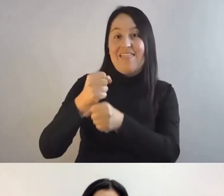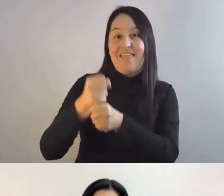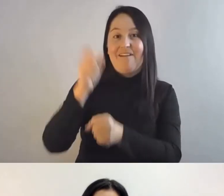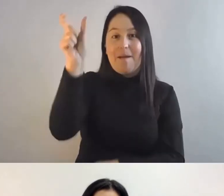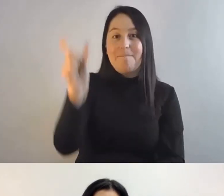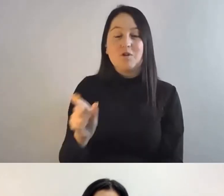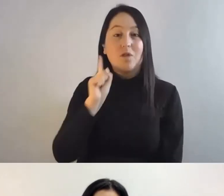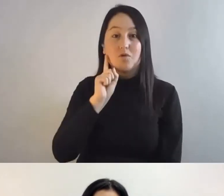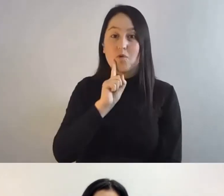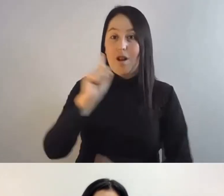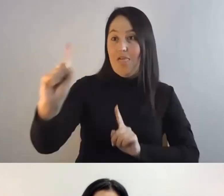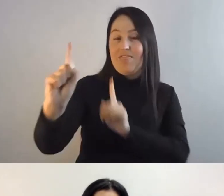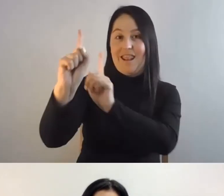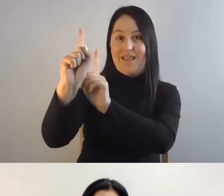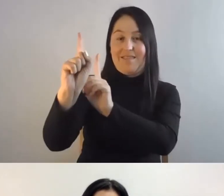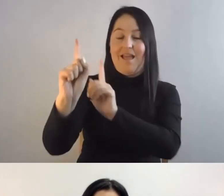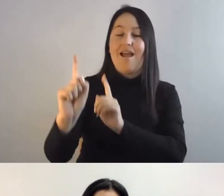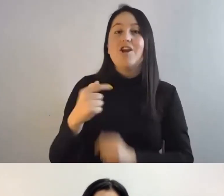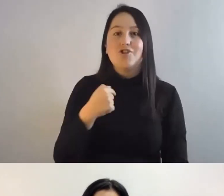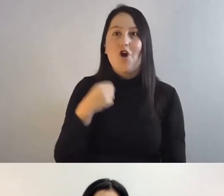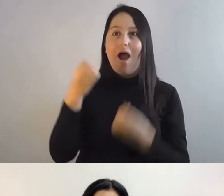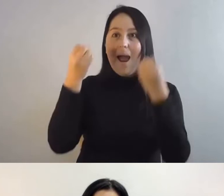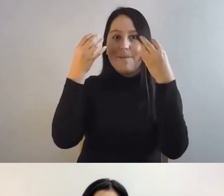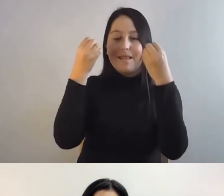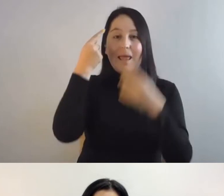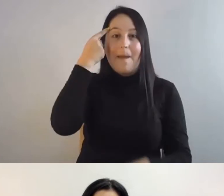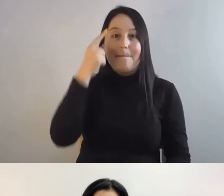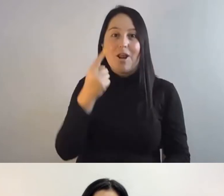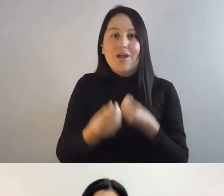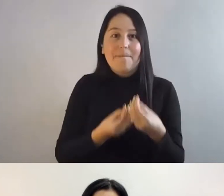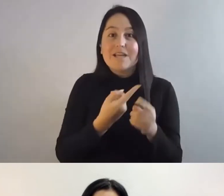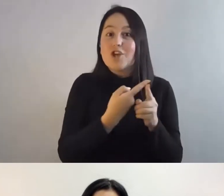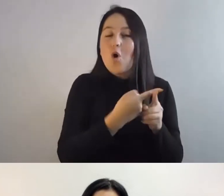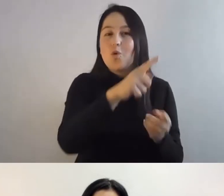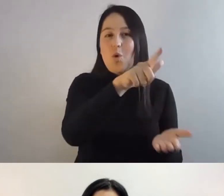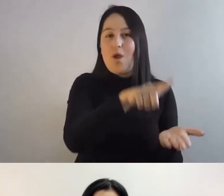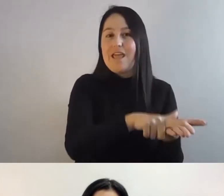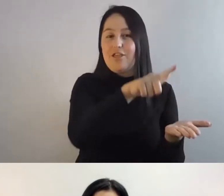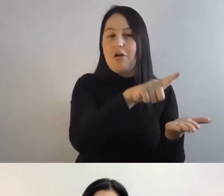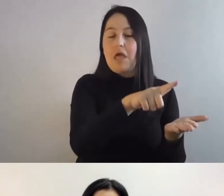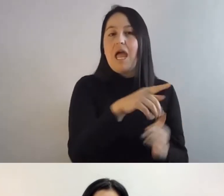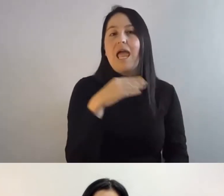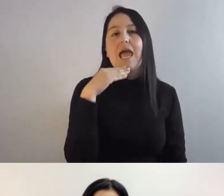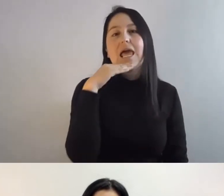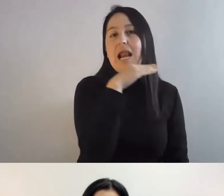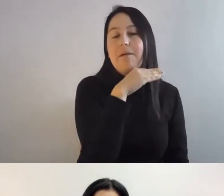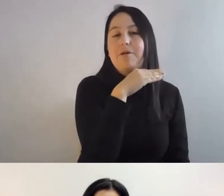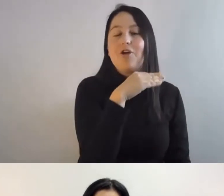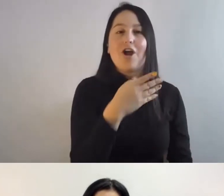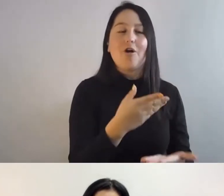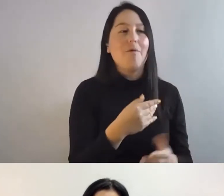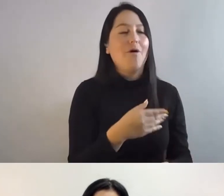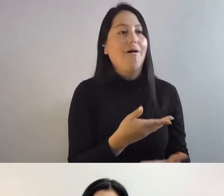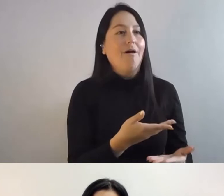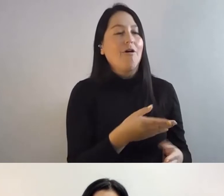directamente y aprender, pero igual que pasa con los otros idiomas, es rápido, como que uno se empapa, yo me imagino como